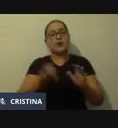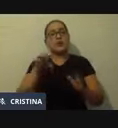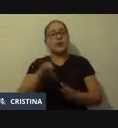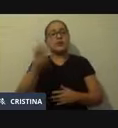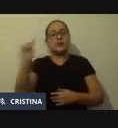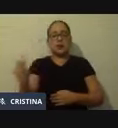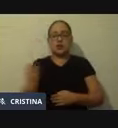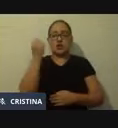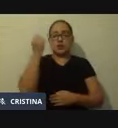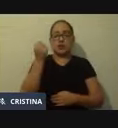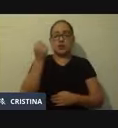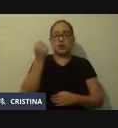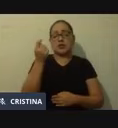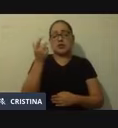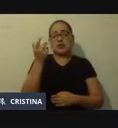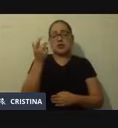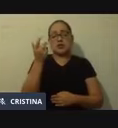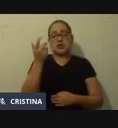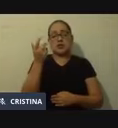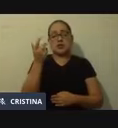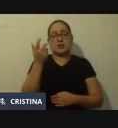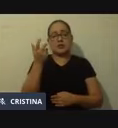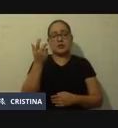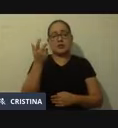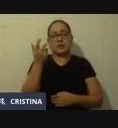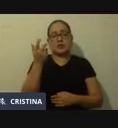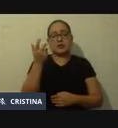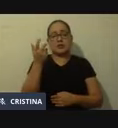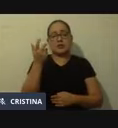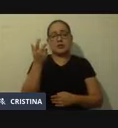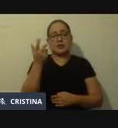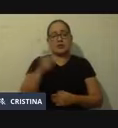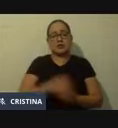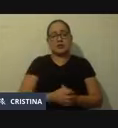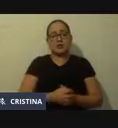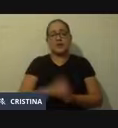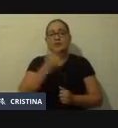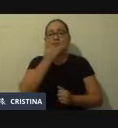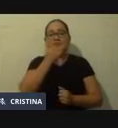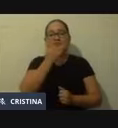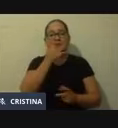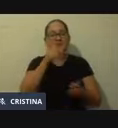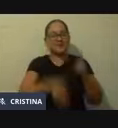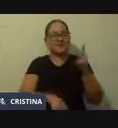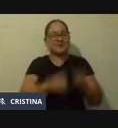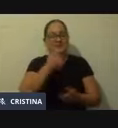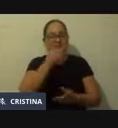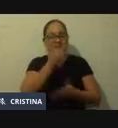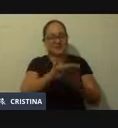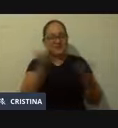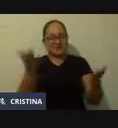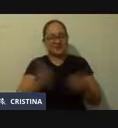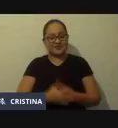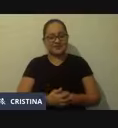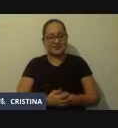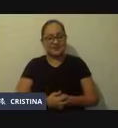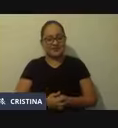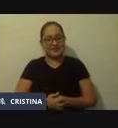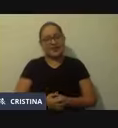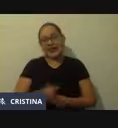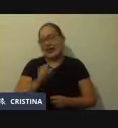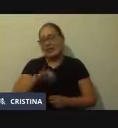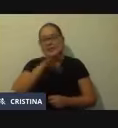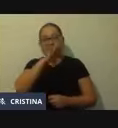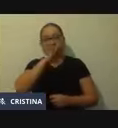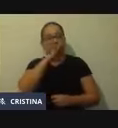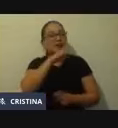va a ser... No sé, úsalo, dile, bueno. Perdónenme, chicas. Ya ven, los gajes de ser mamá, ¿dónde